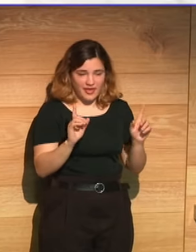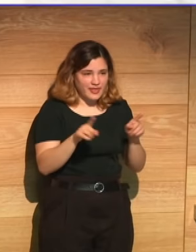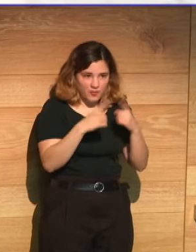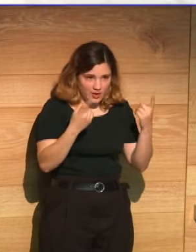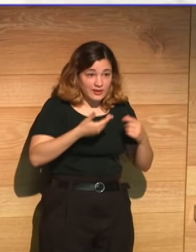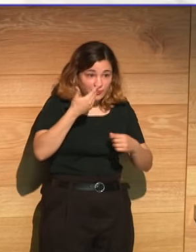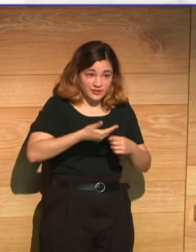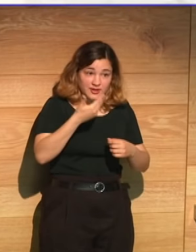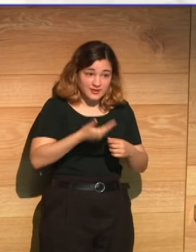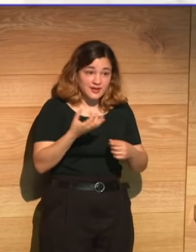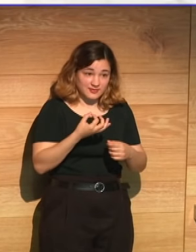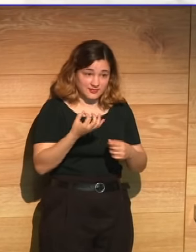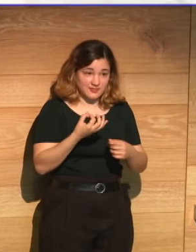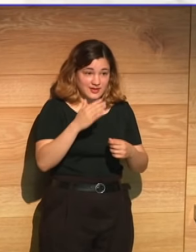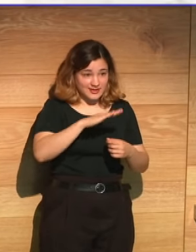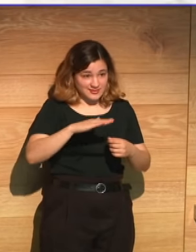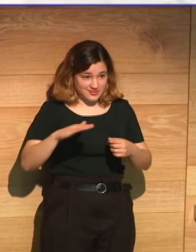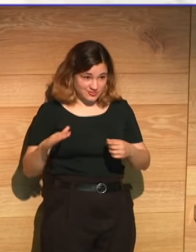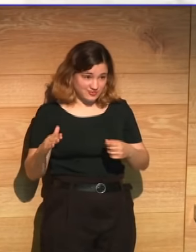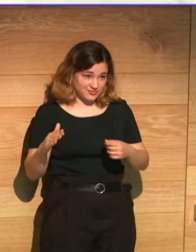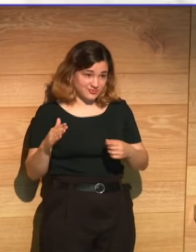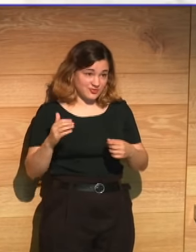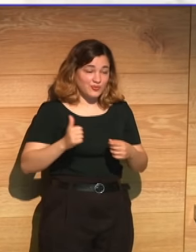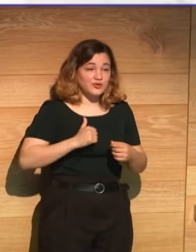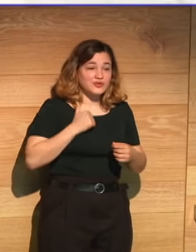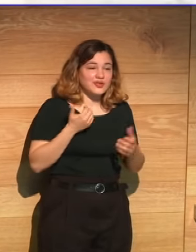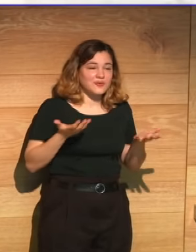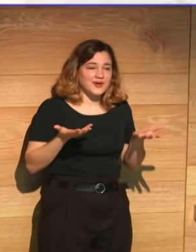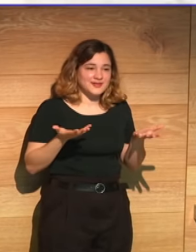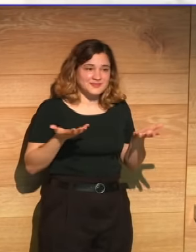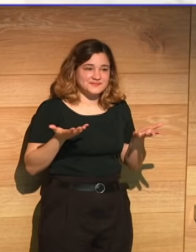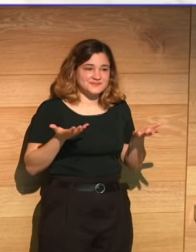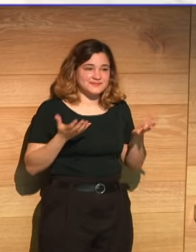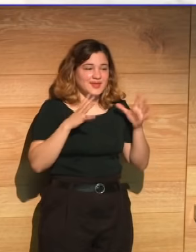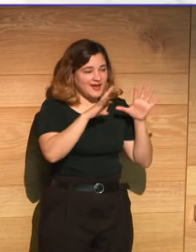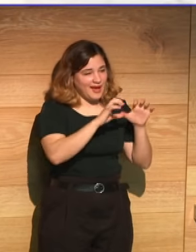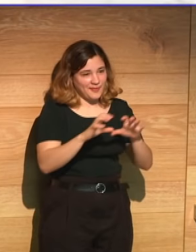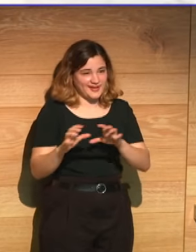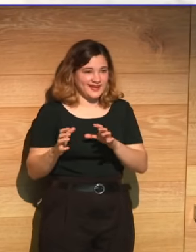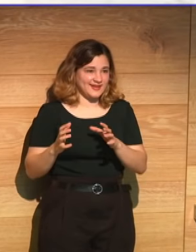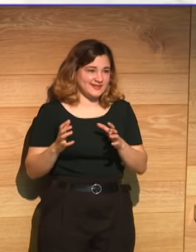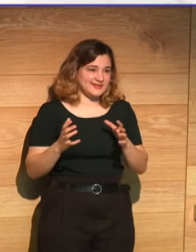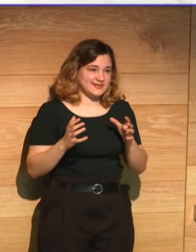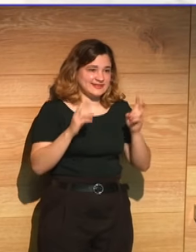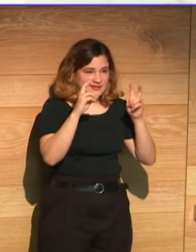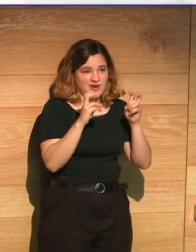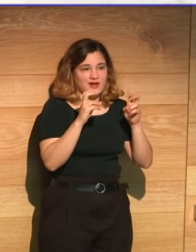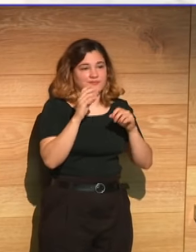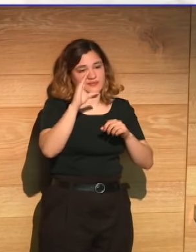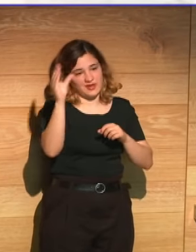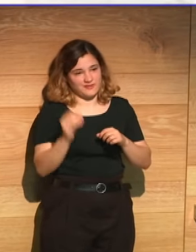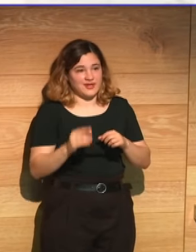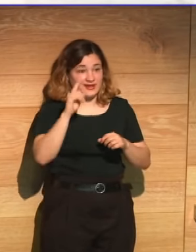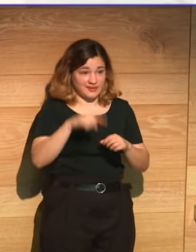Lo importante es que ellos tienen la oportunidad de aprender sobre el continente y de